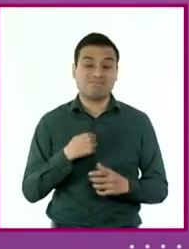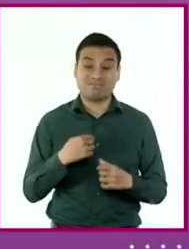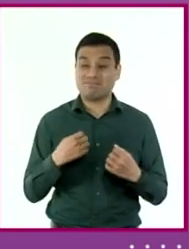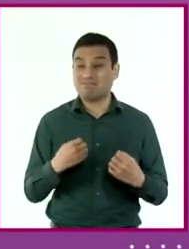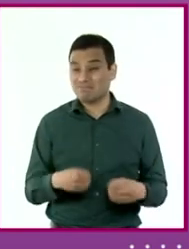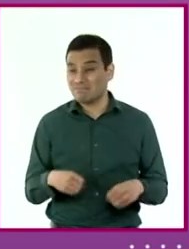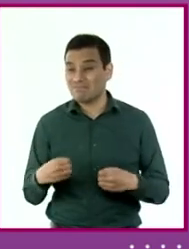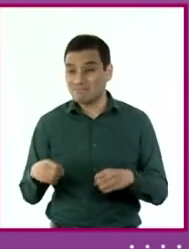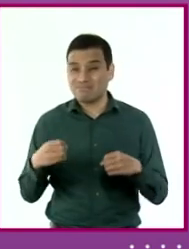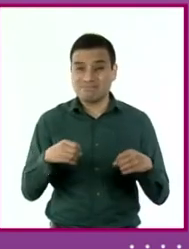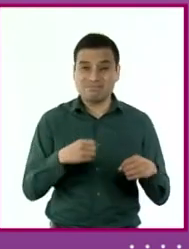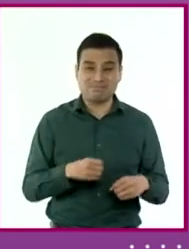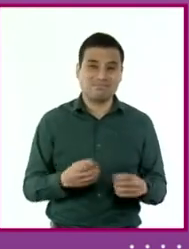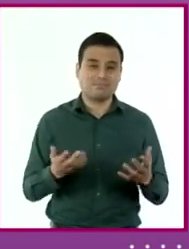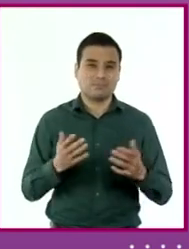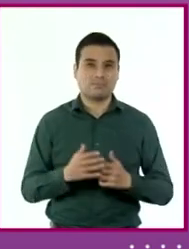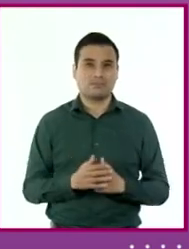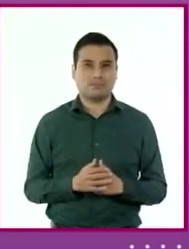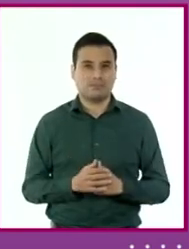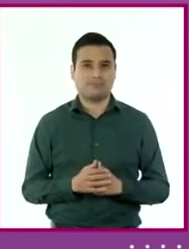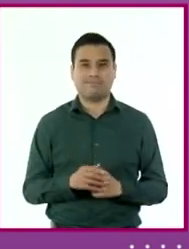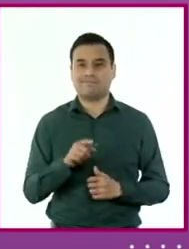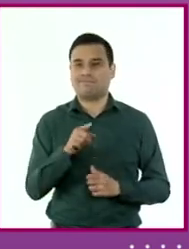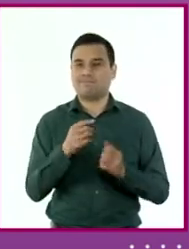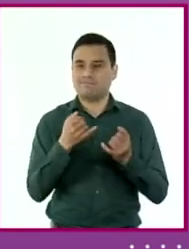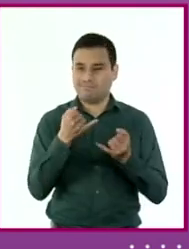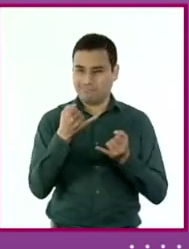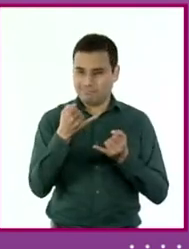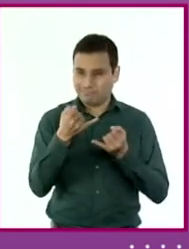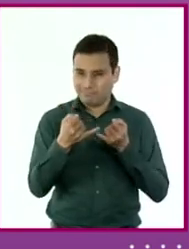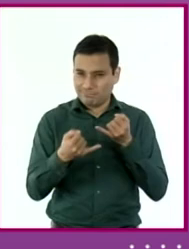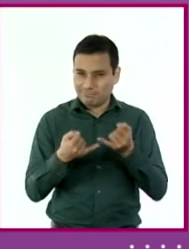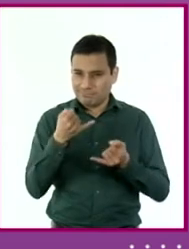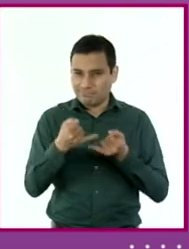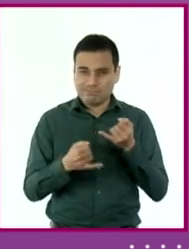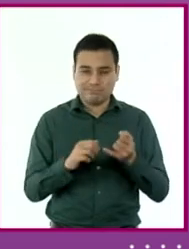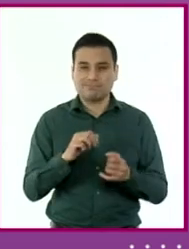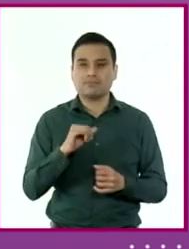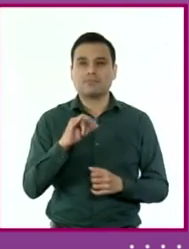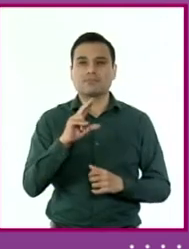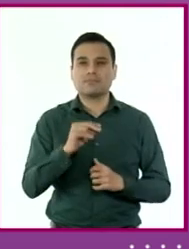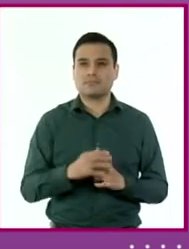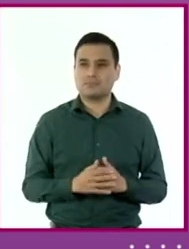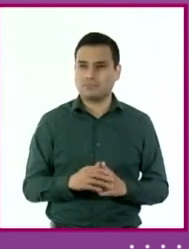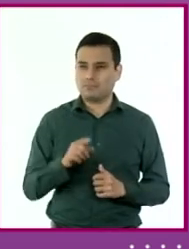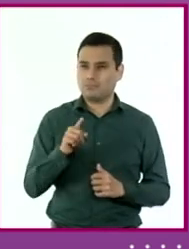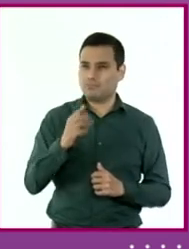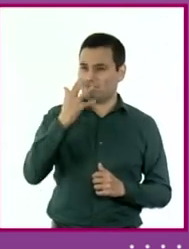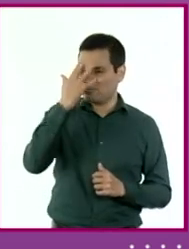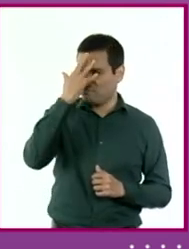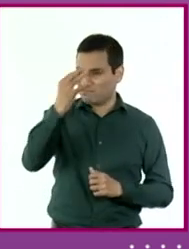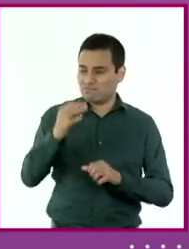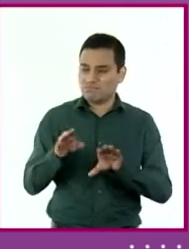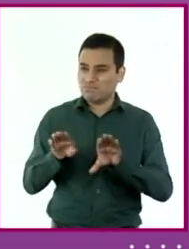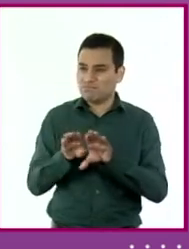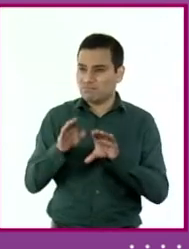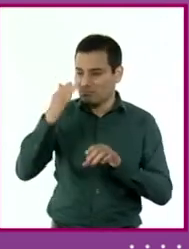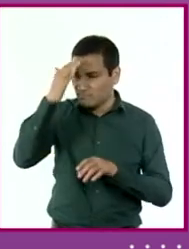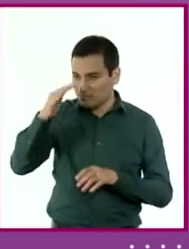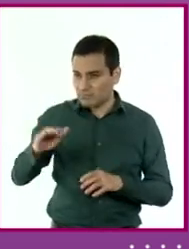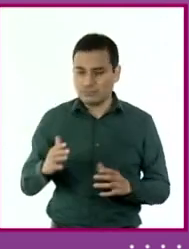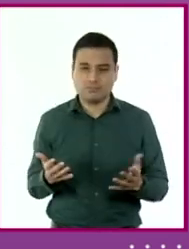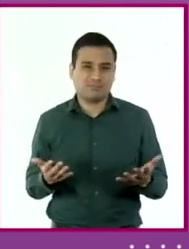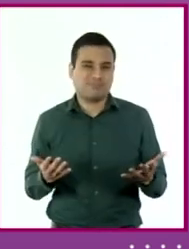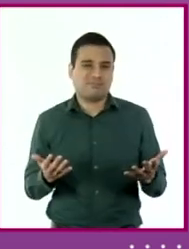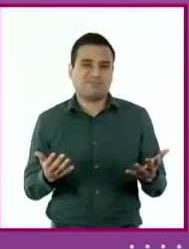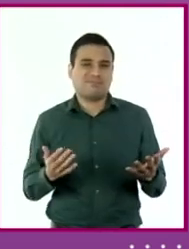ocupado. Con el balón, ¿no es cierto? ¿Desde cuándo eres adivina? Ay, pues no se necesita ser